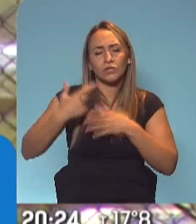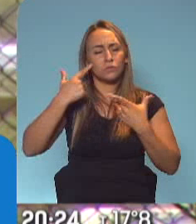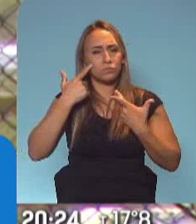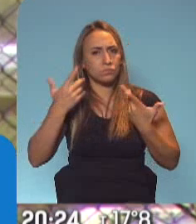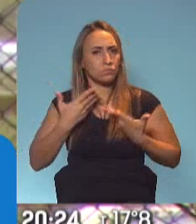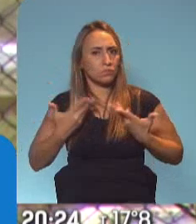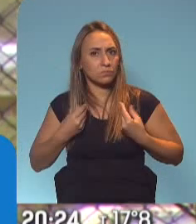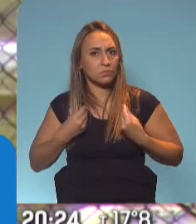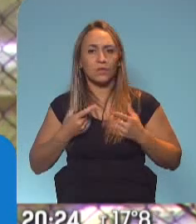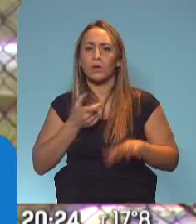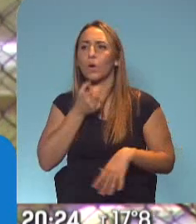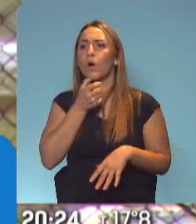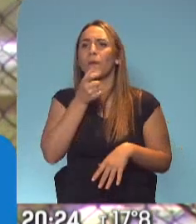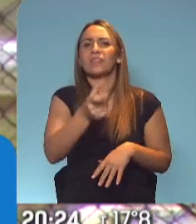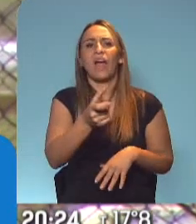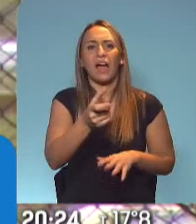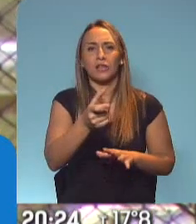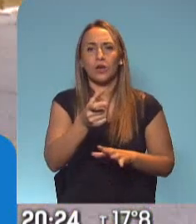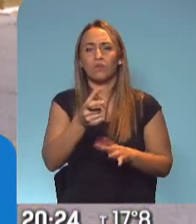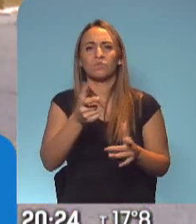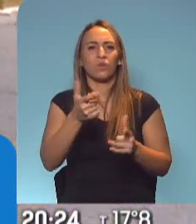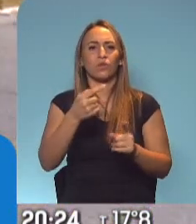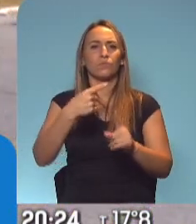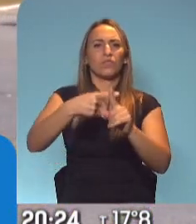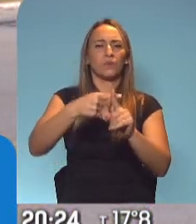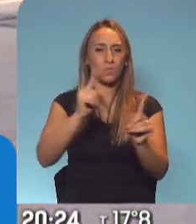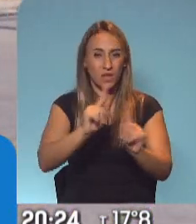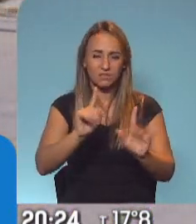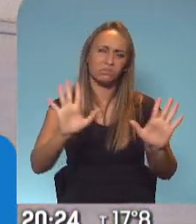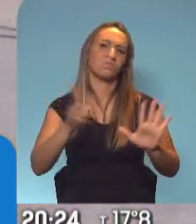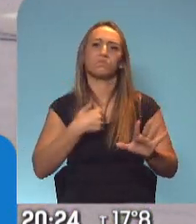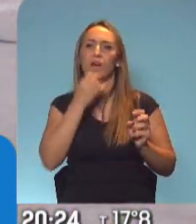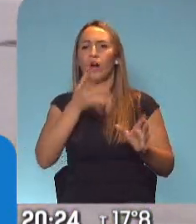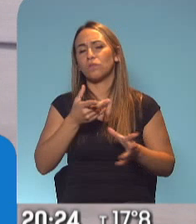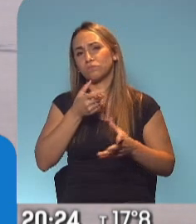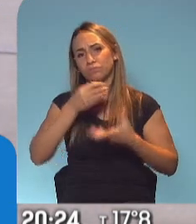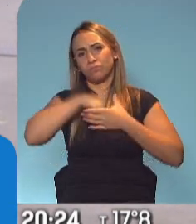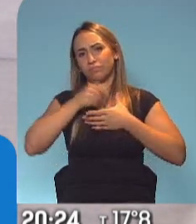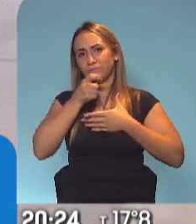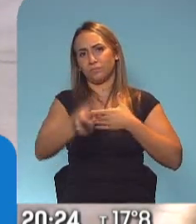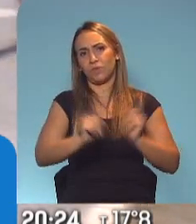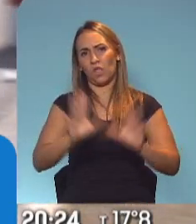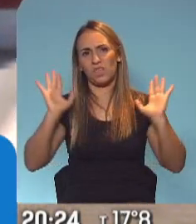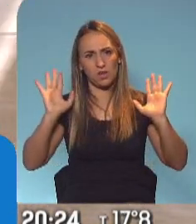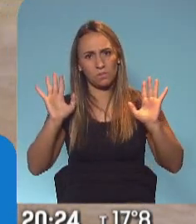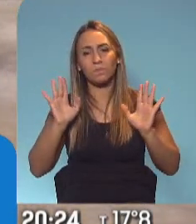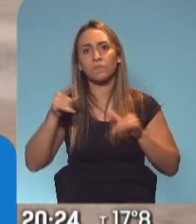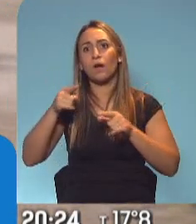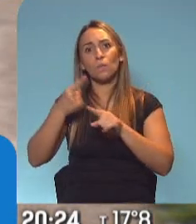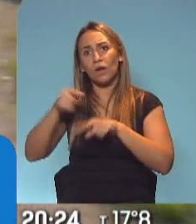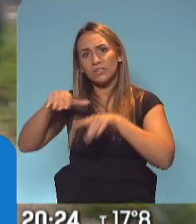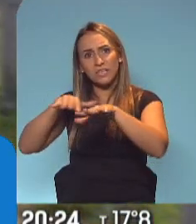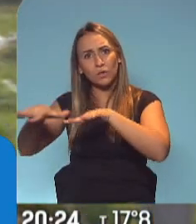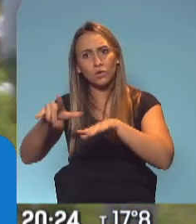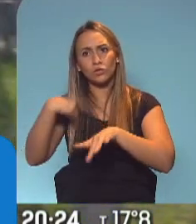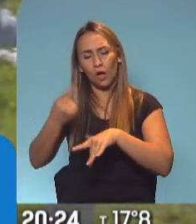de comentario que no sea un comentario productivo y que sea conducente para resolver la situación que estamos enfrentando todos, y en